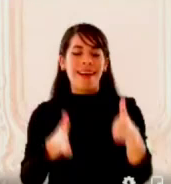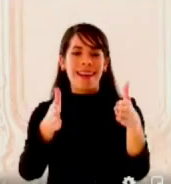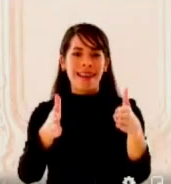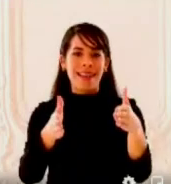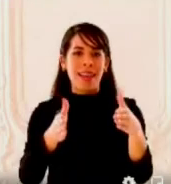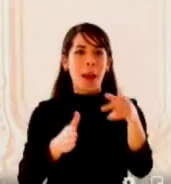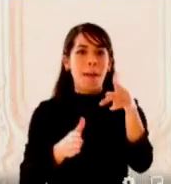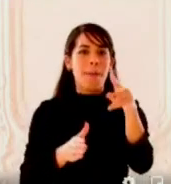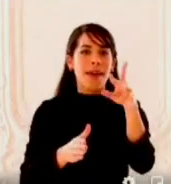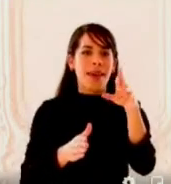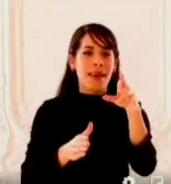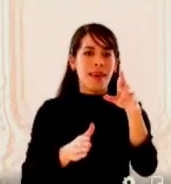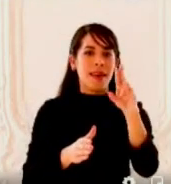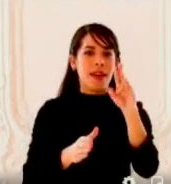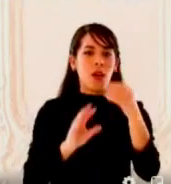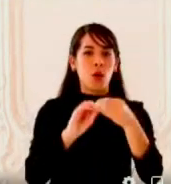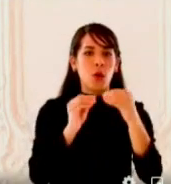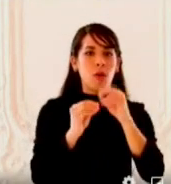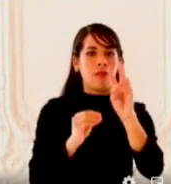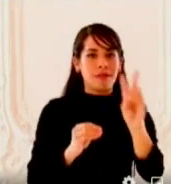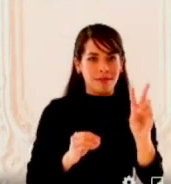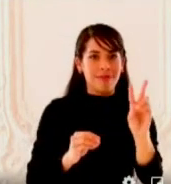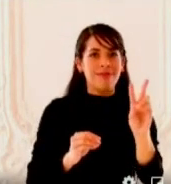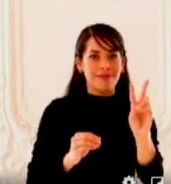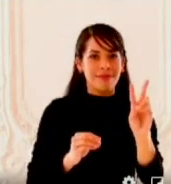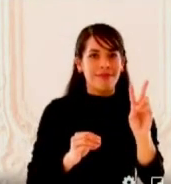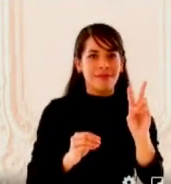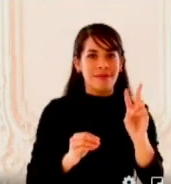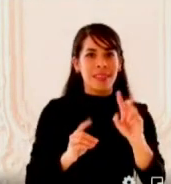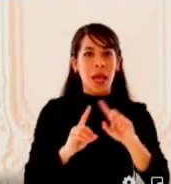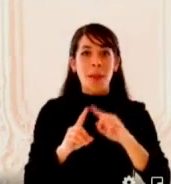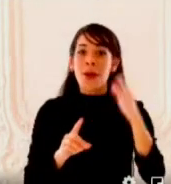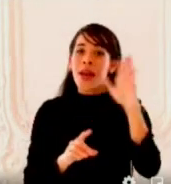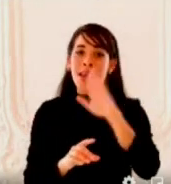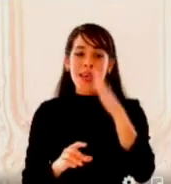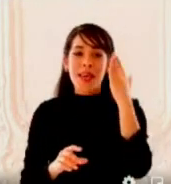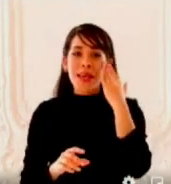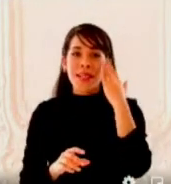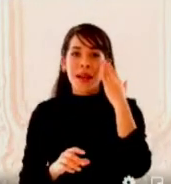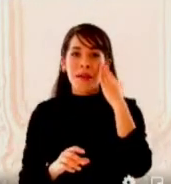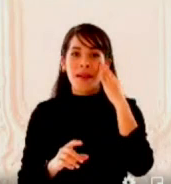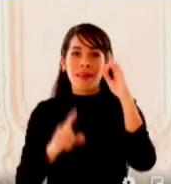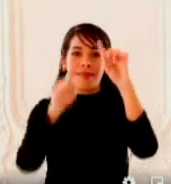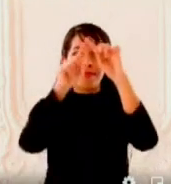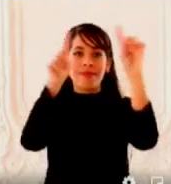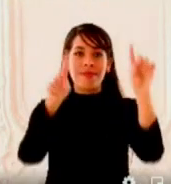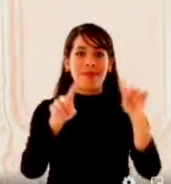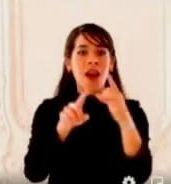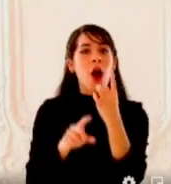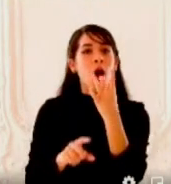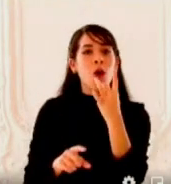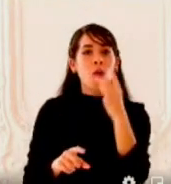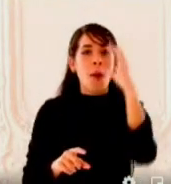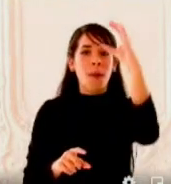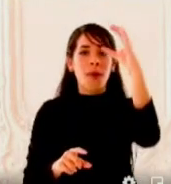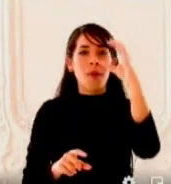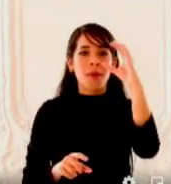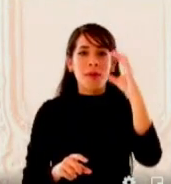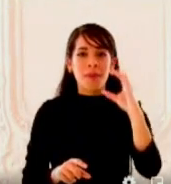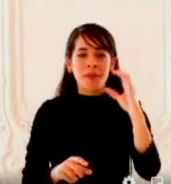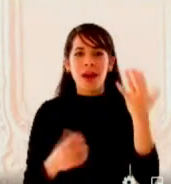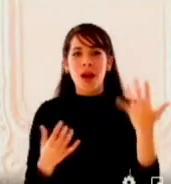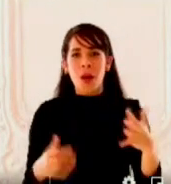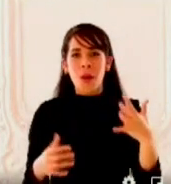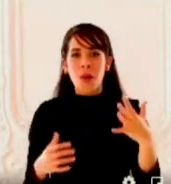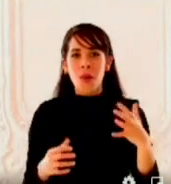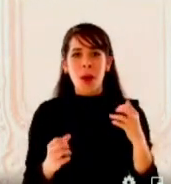sistema de elevados para evitar los semáforos. La cantidad de semáforos que tenemos en esa vía es enorme. Todo el que ha pasado